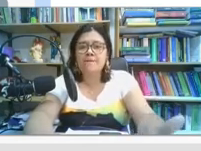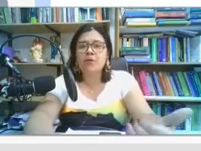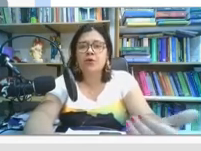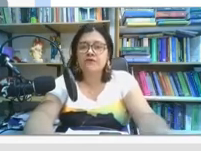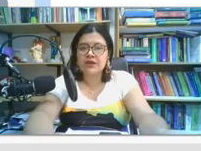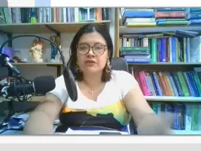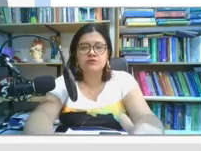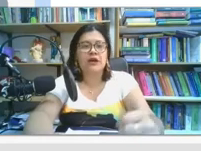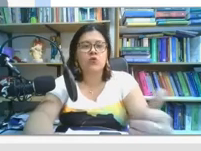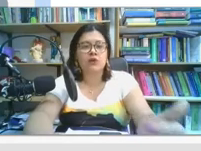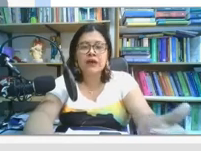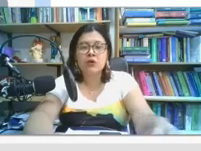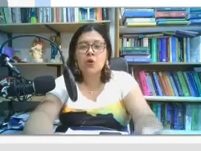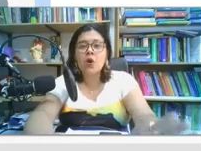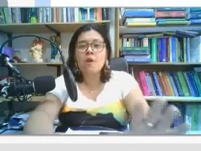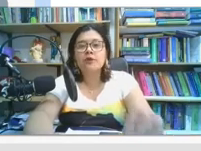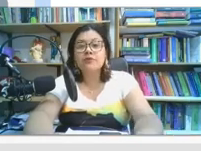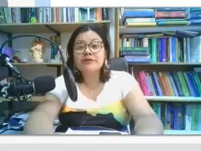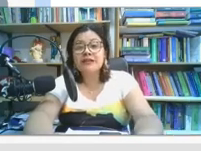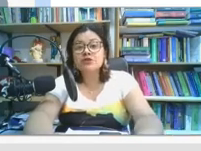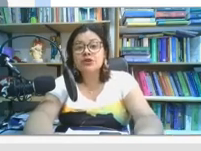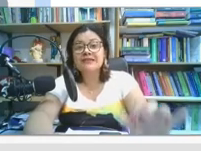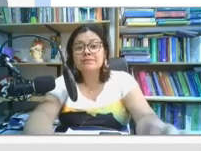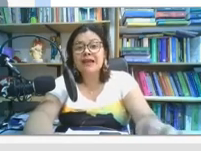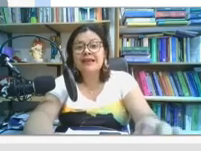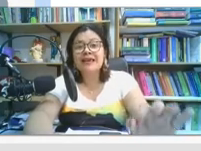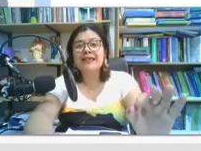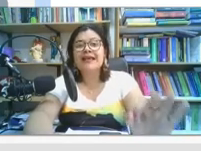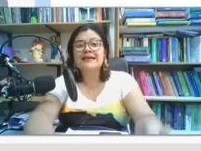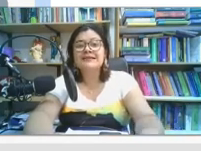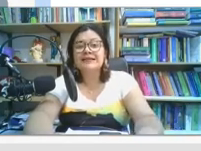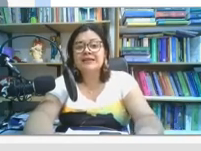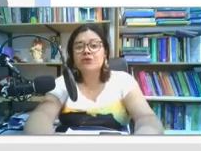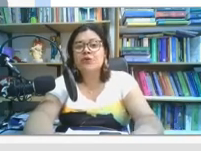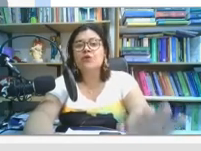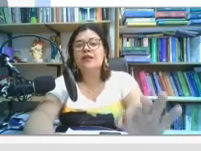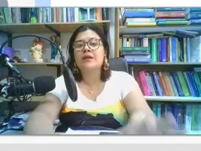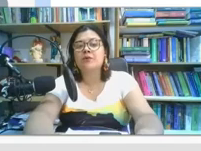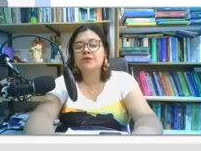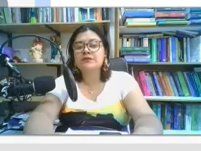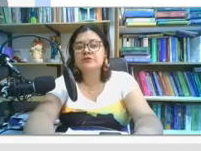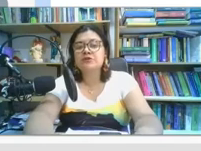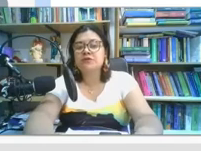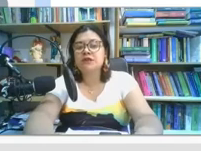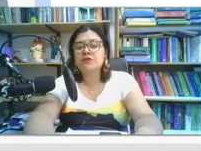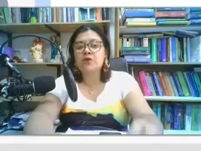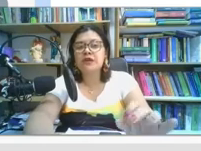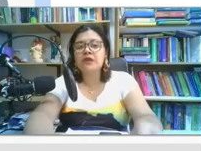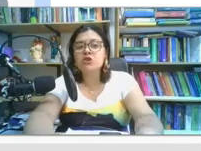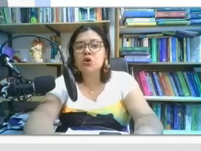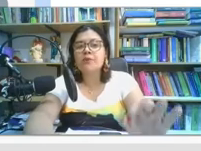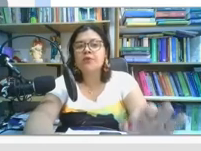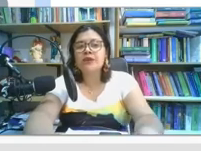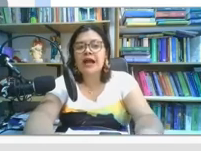favor modifique los ya corrija lo porque una vez seleccione a aceptar quedará inscrito con el reporte inscripción definitivo